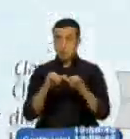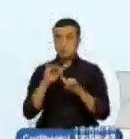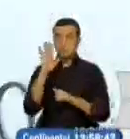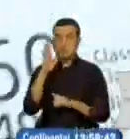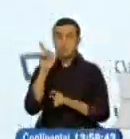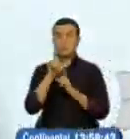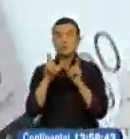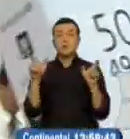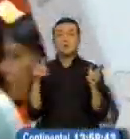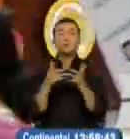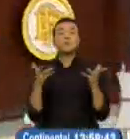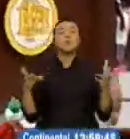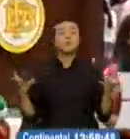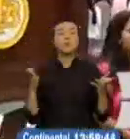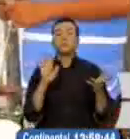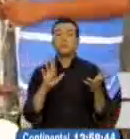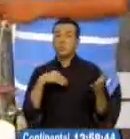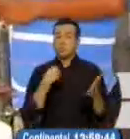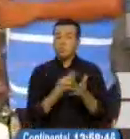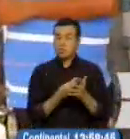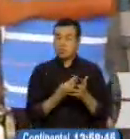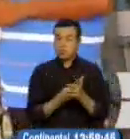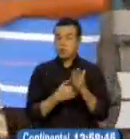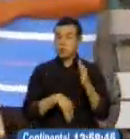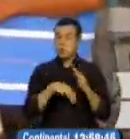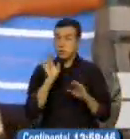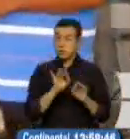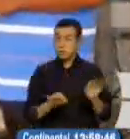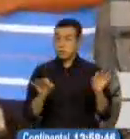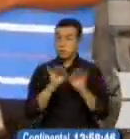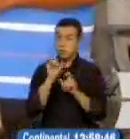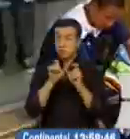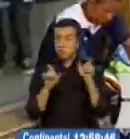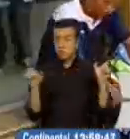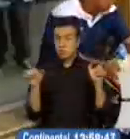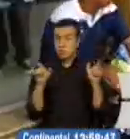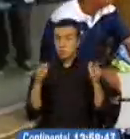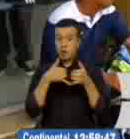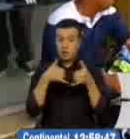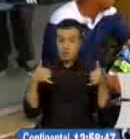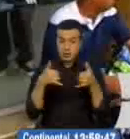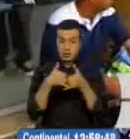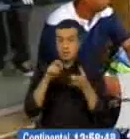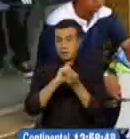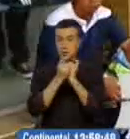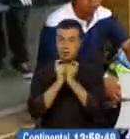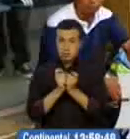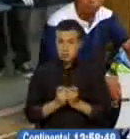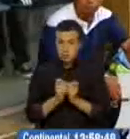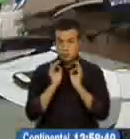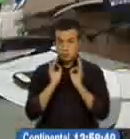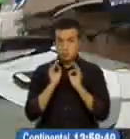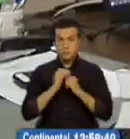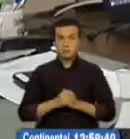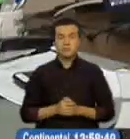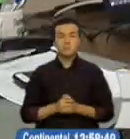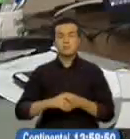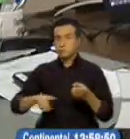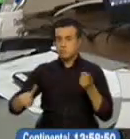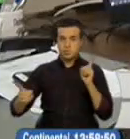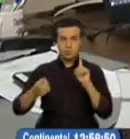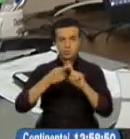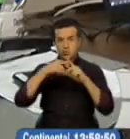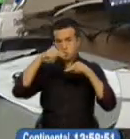los ciudadanos en su calidad de compradores y, lógicamente, los dependientes de locales para los ajustes respectivos. La primera